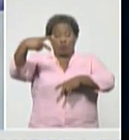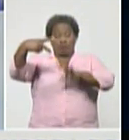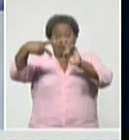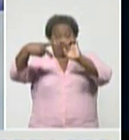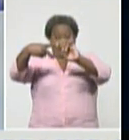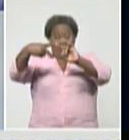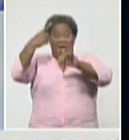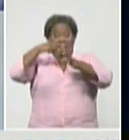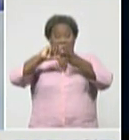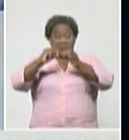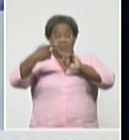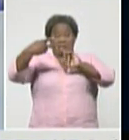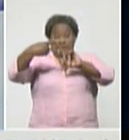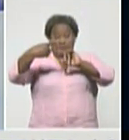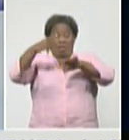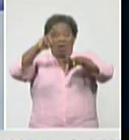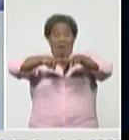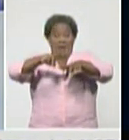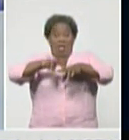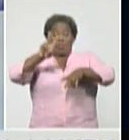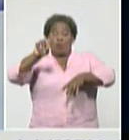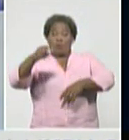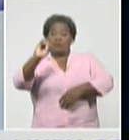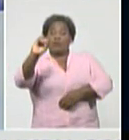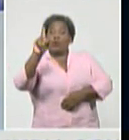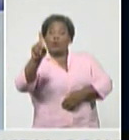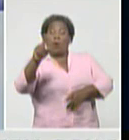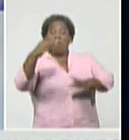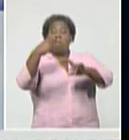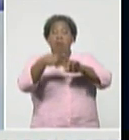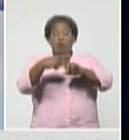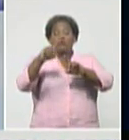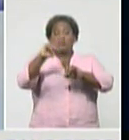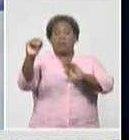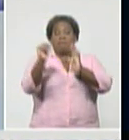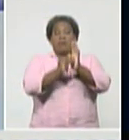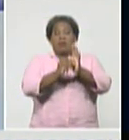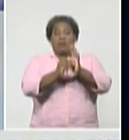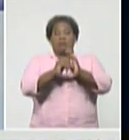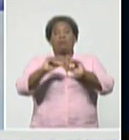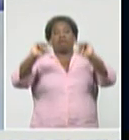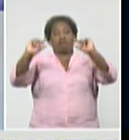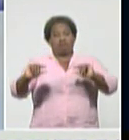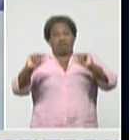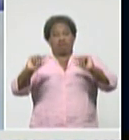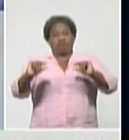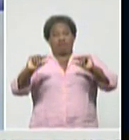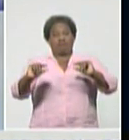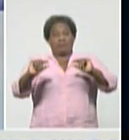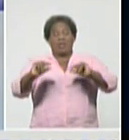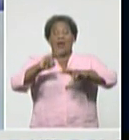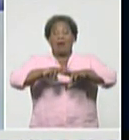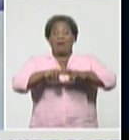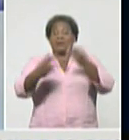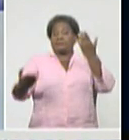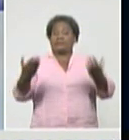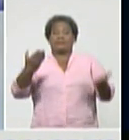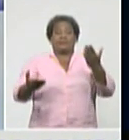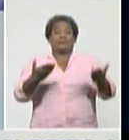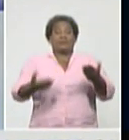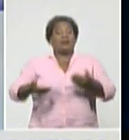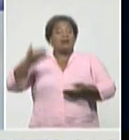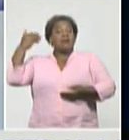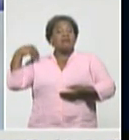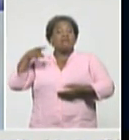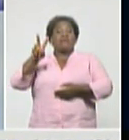2,01 por 100.000 habitantes, disminuye en comparación con el día anterior. Villa Clara